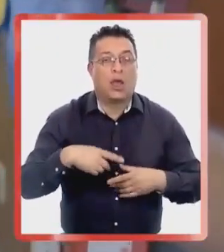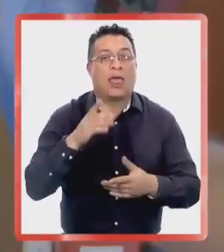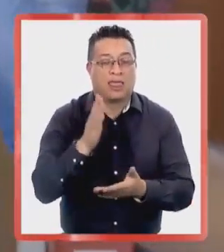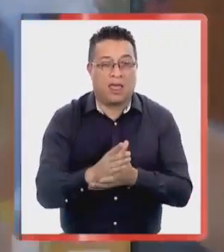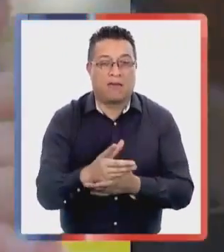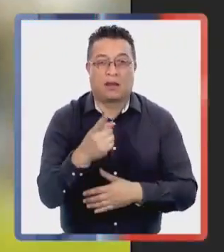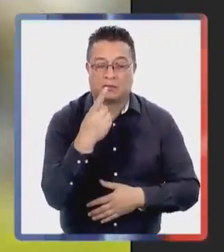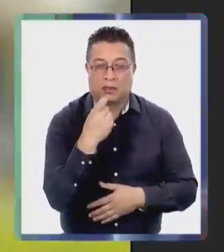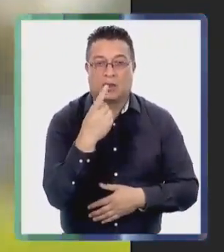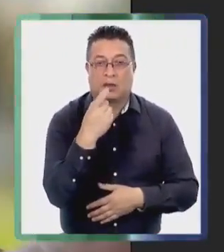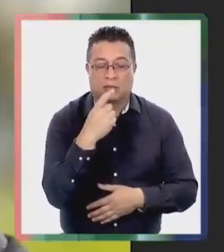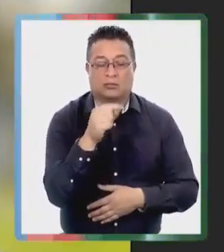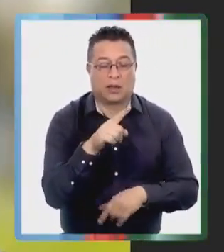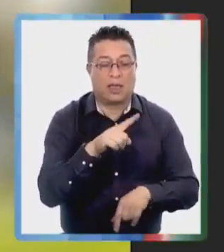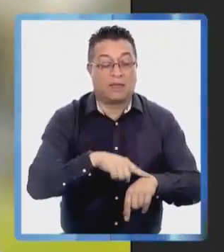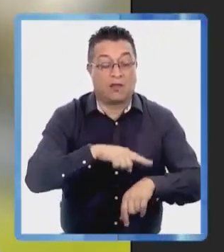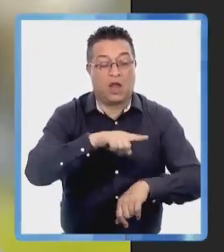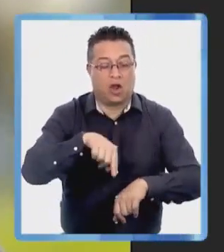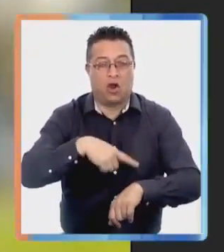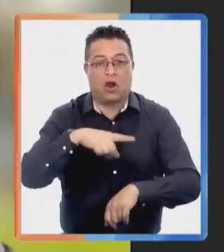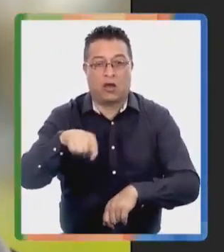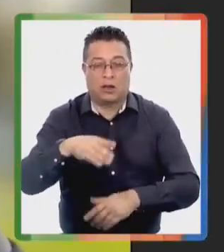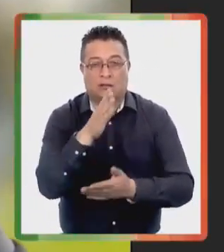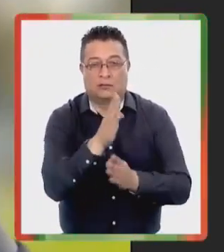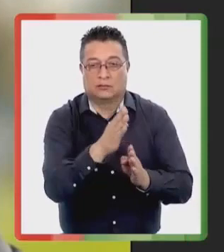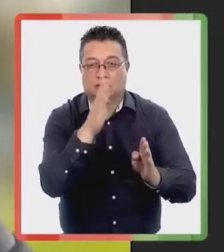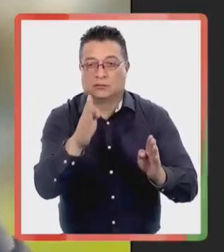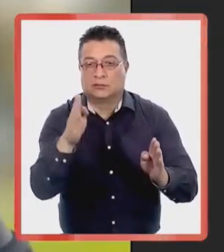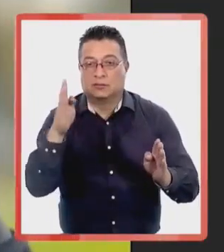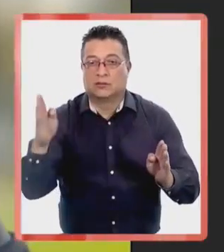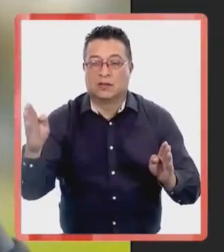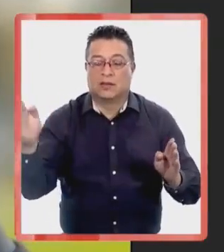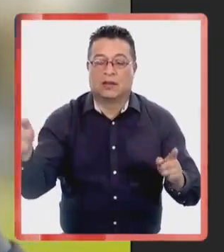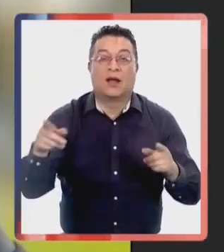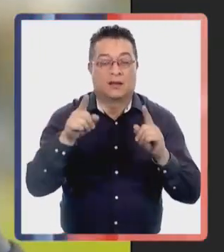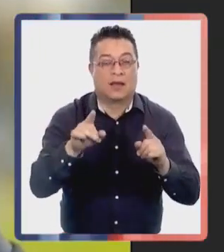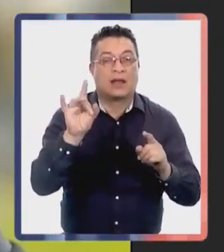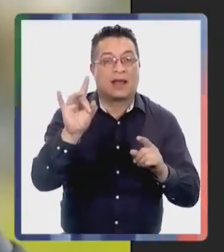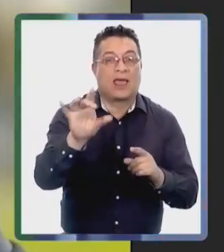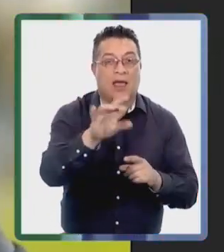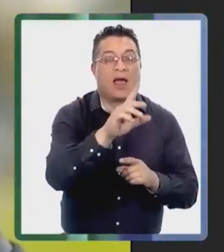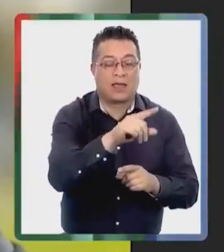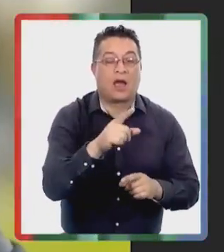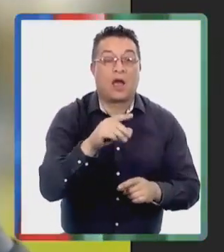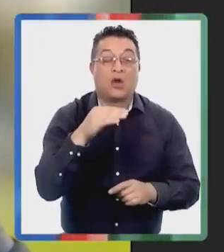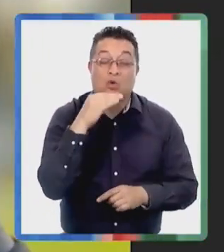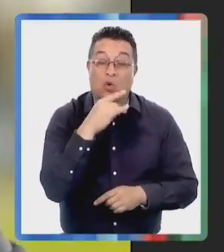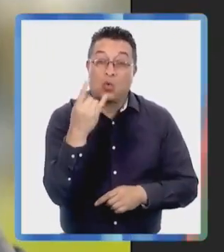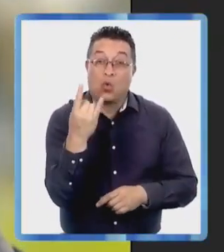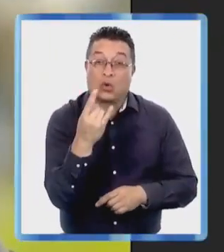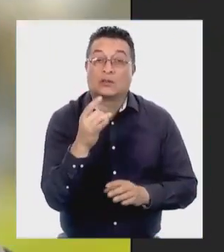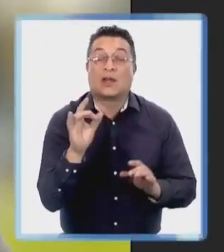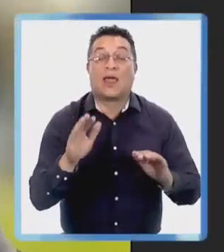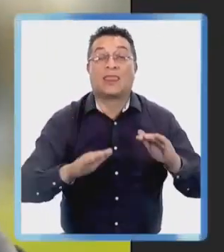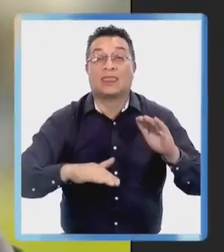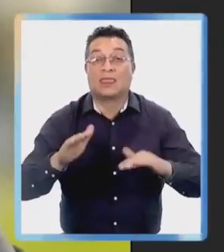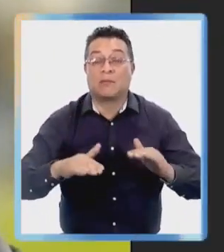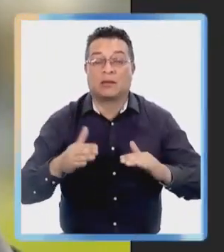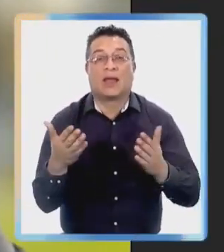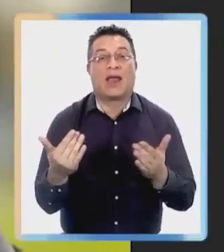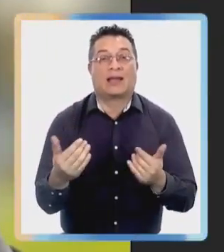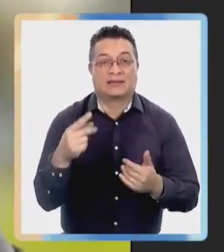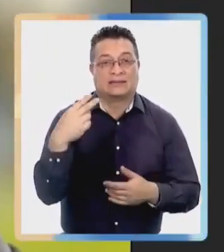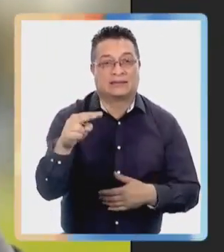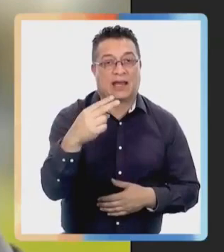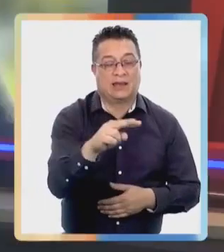que usar tu inhalador cada cierto número de horas, y cada tratante maneja el kit de emergencia con su paciente de acuerdo a